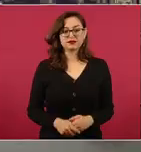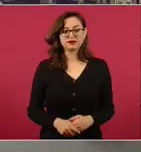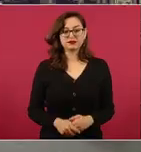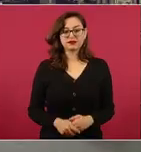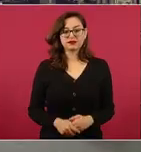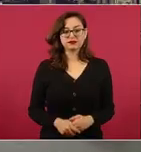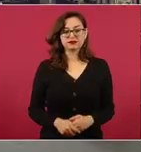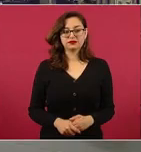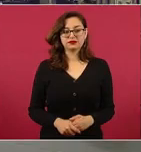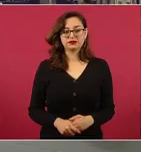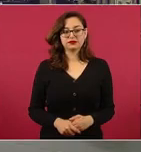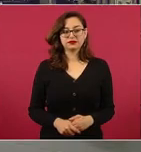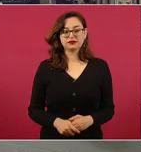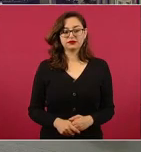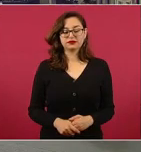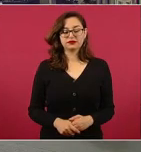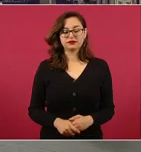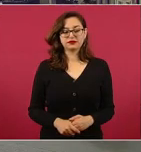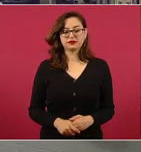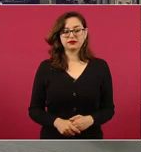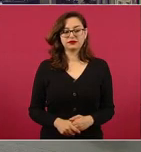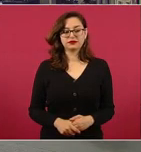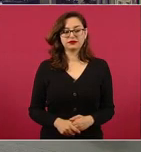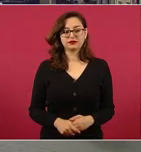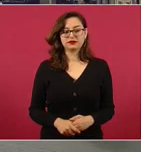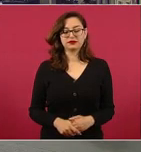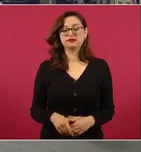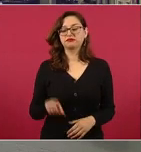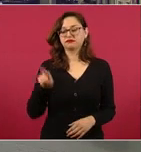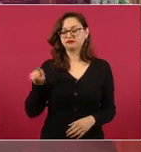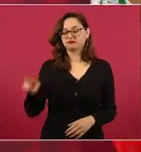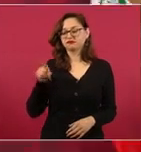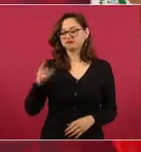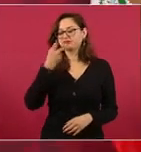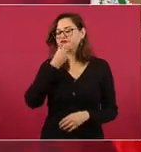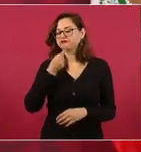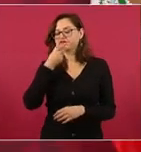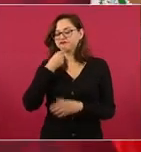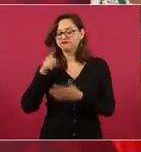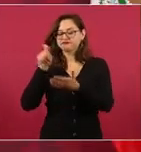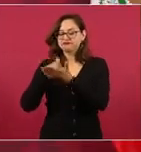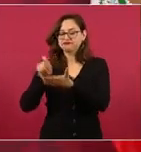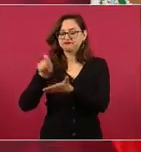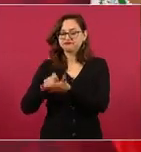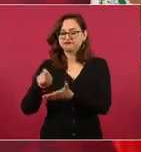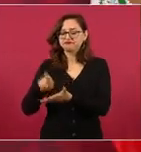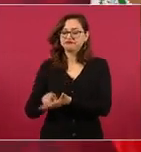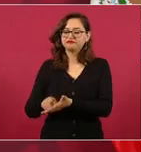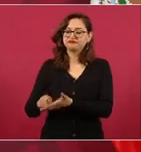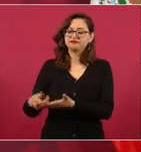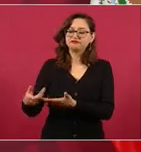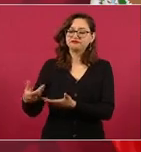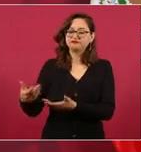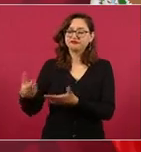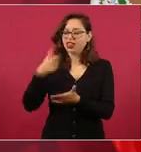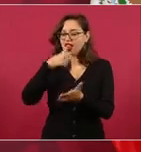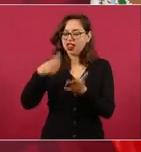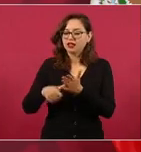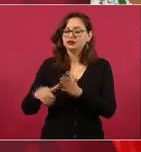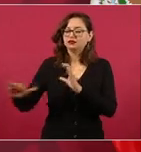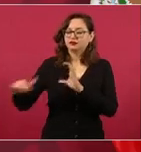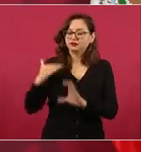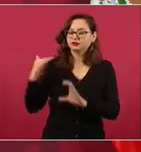muy ingenioso. Me mandaba cartas de ahí, de Jonuta, Dice, ¿se acuerda, licenciado, cuando